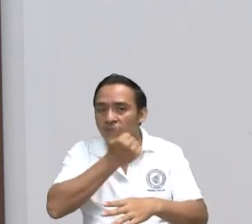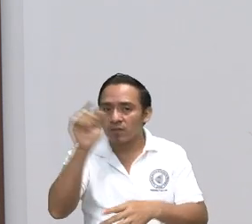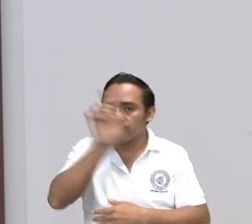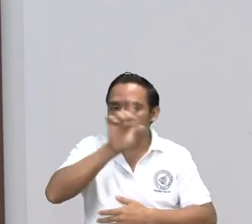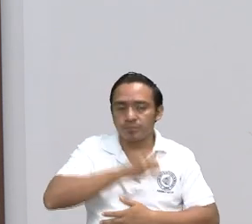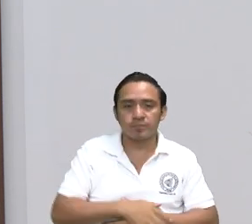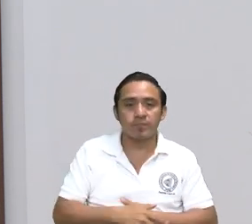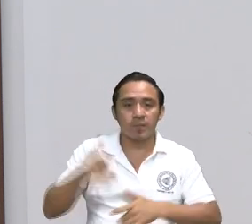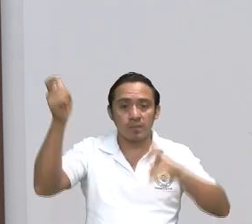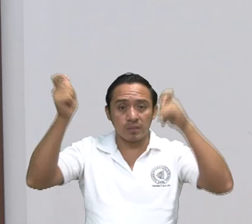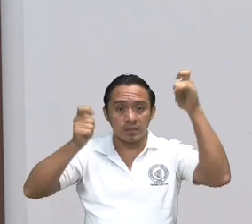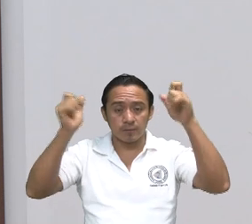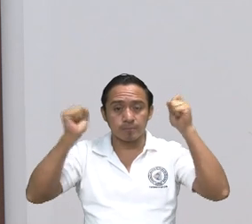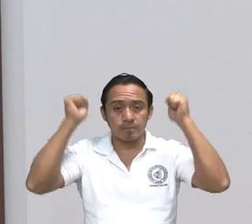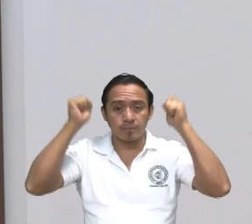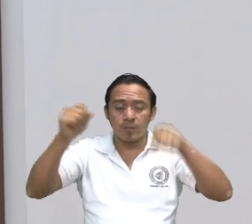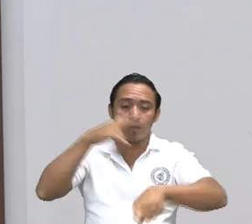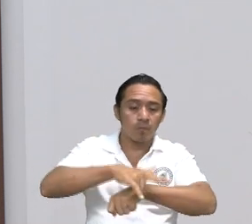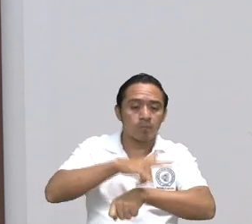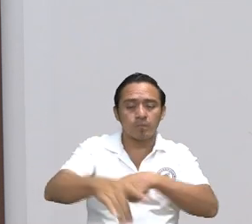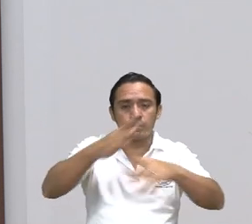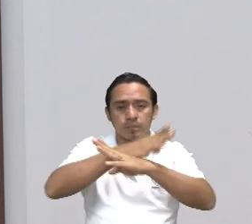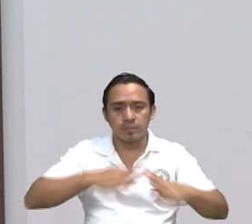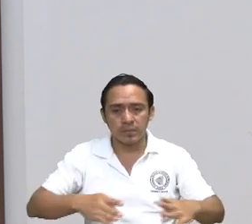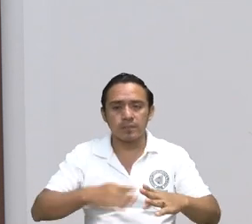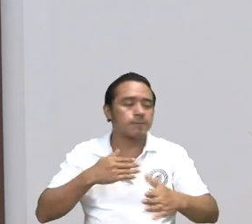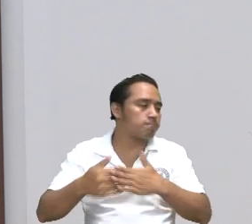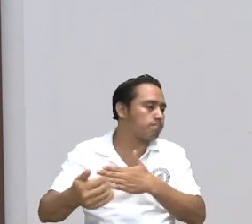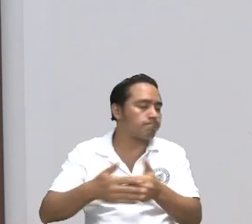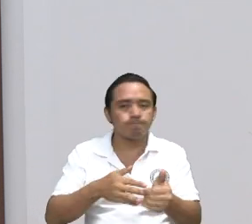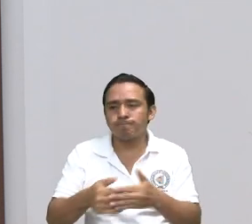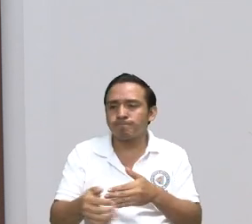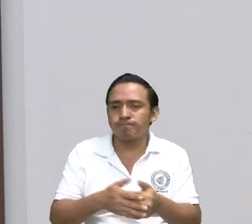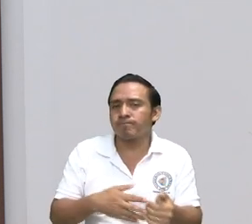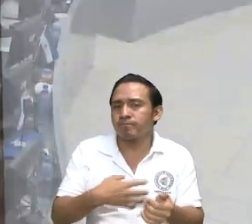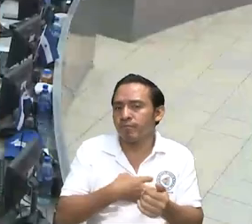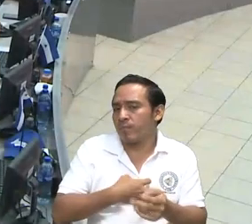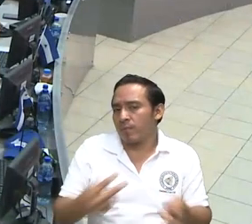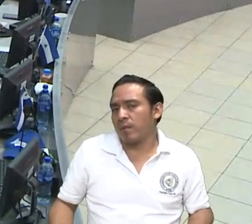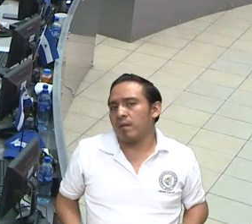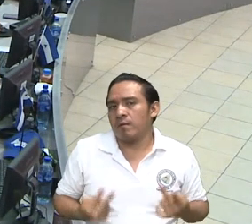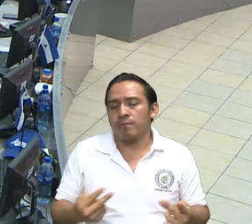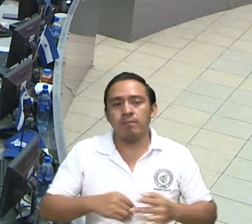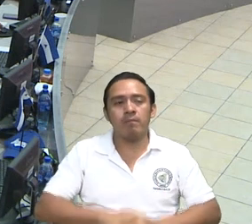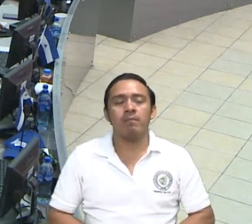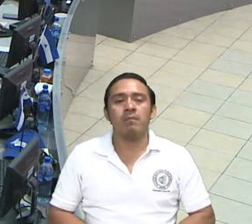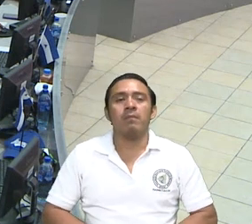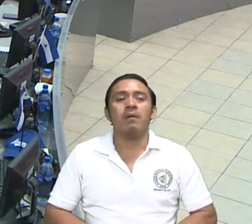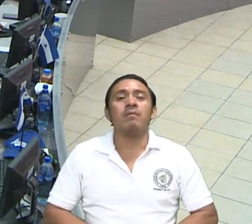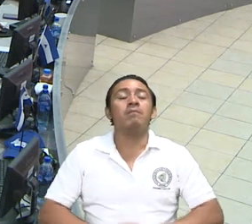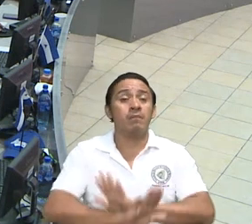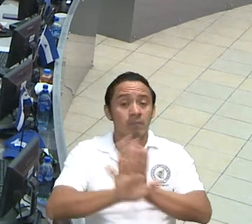Sandino victorioso buscó la paz aún a costa de su propia vida. A partir